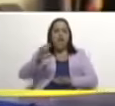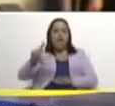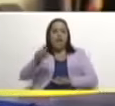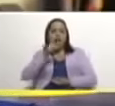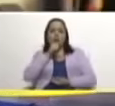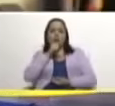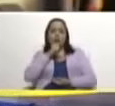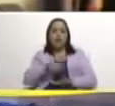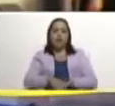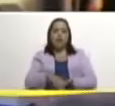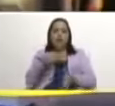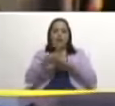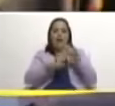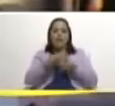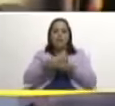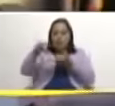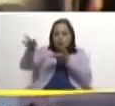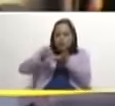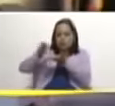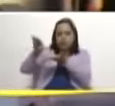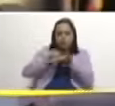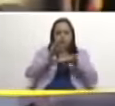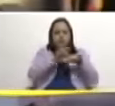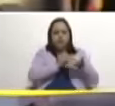recogiendo para la eternidad